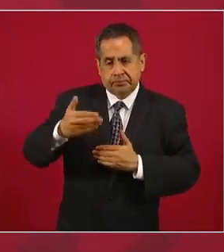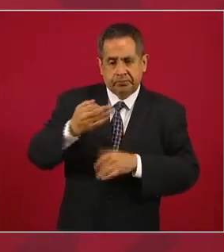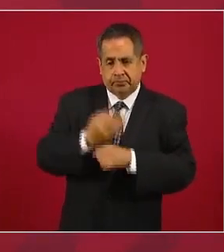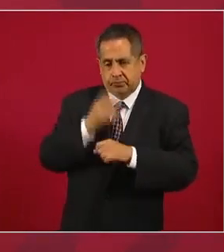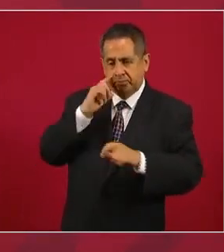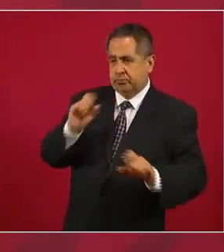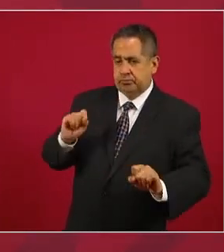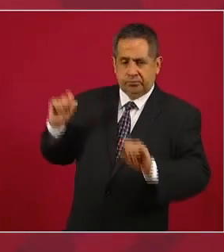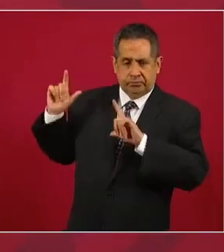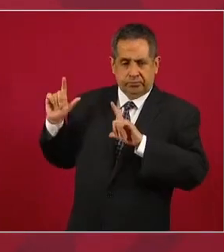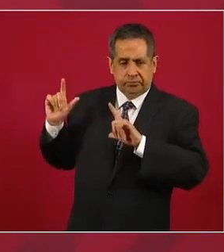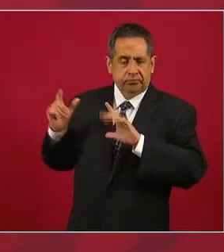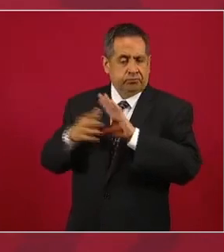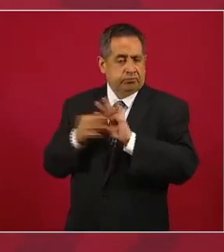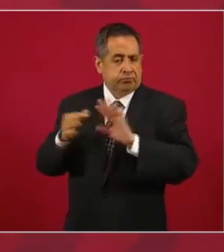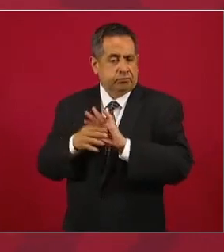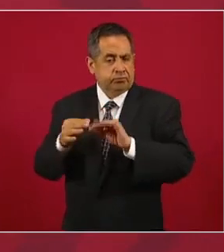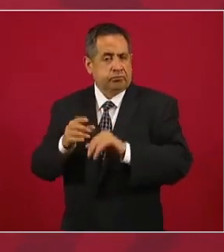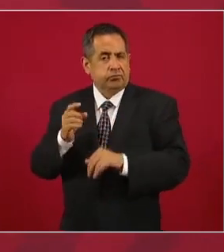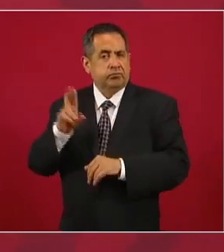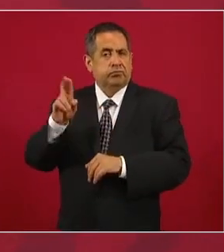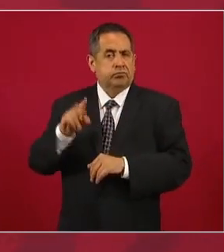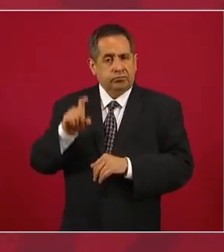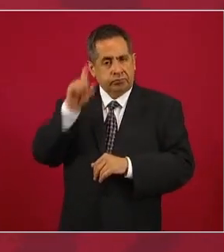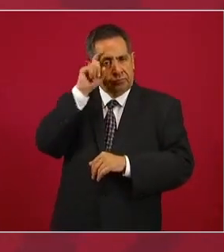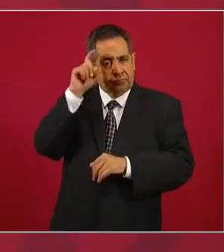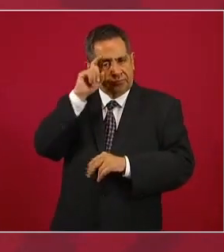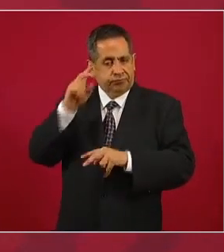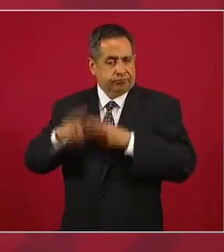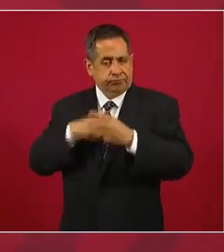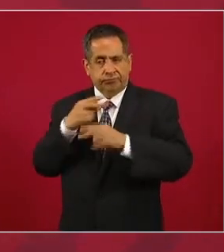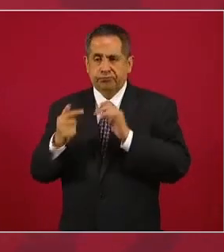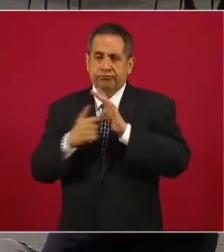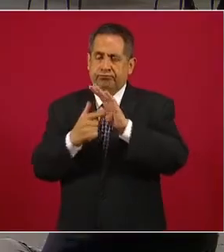la exposición breve que hará el doctor Hugo López-Gatell,